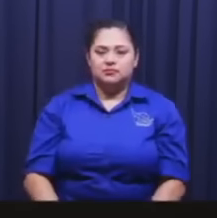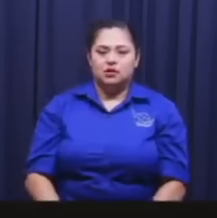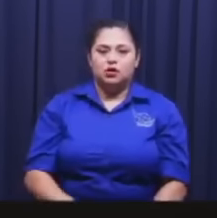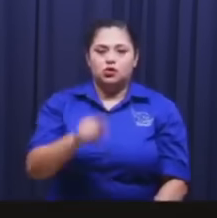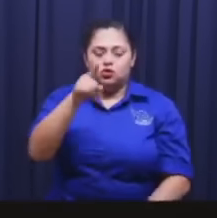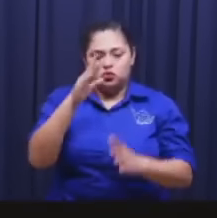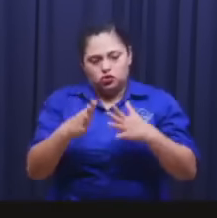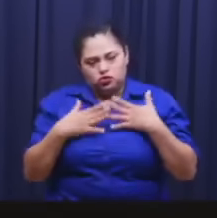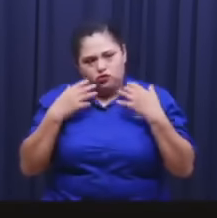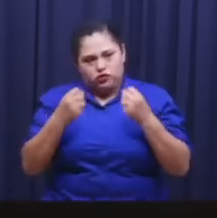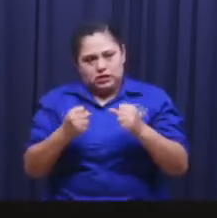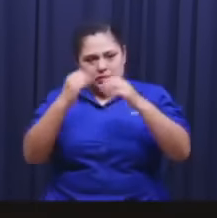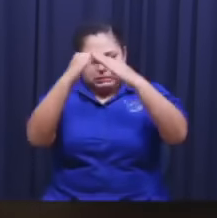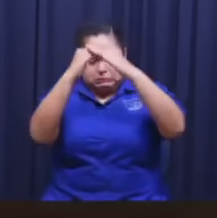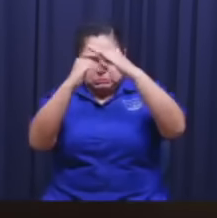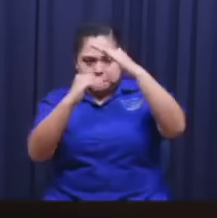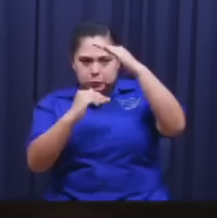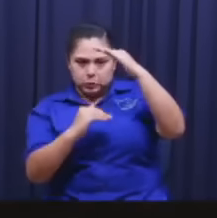tu fuerza será reducida.